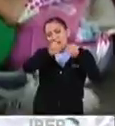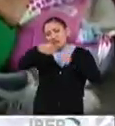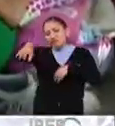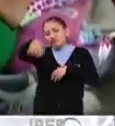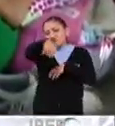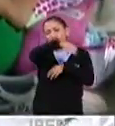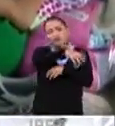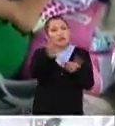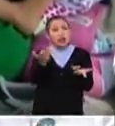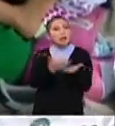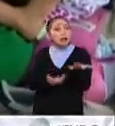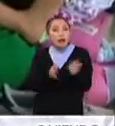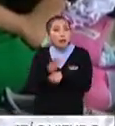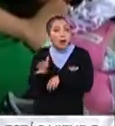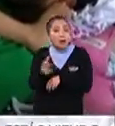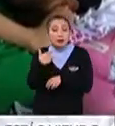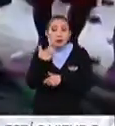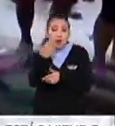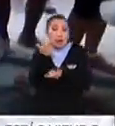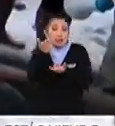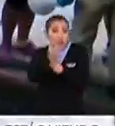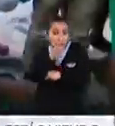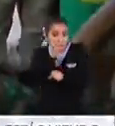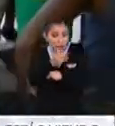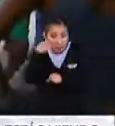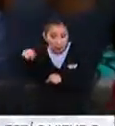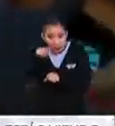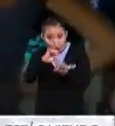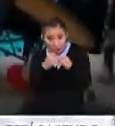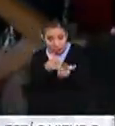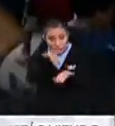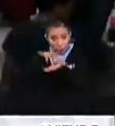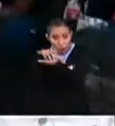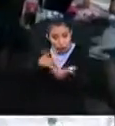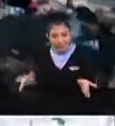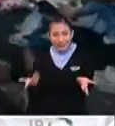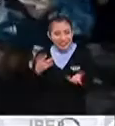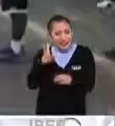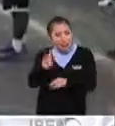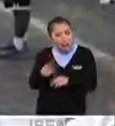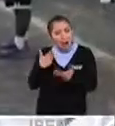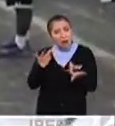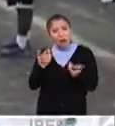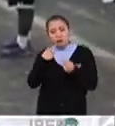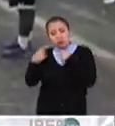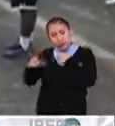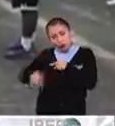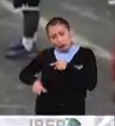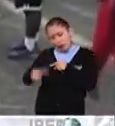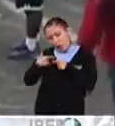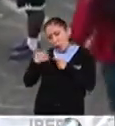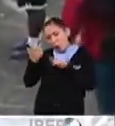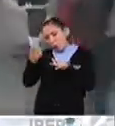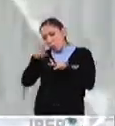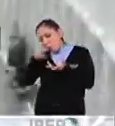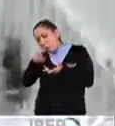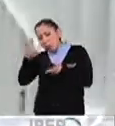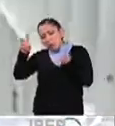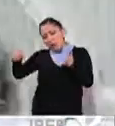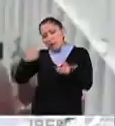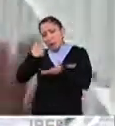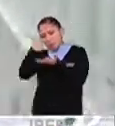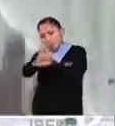organizaciones. ¿Cuál es el reto? Pues que creo que no hay recursos suficientes para estas organizaciones y no ha sido tampoco un planteamiento del Estado volver de esto un